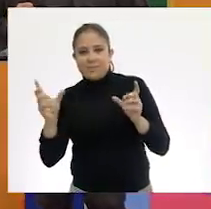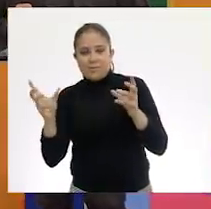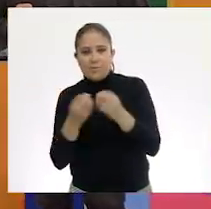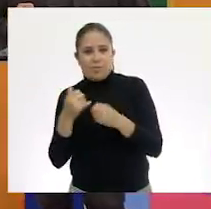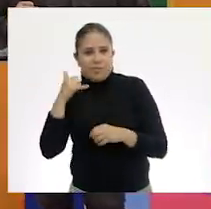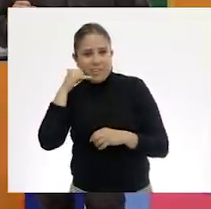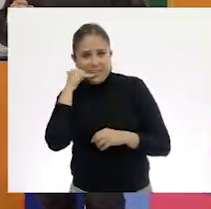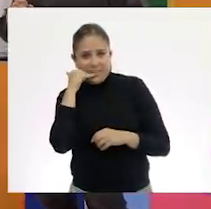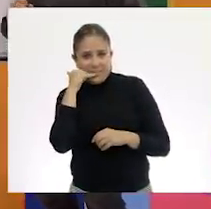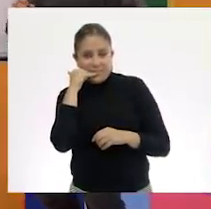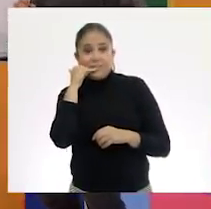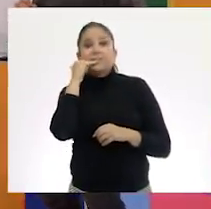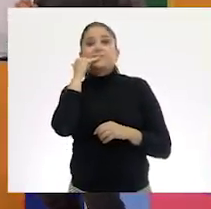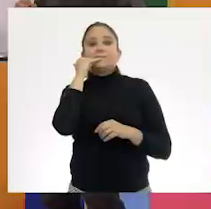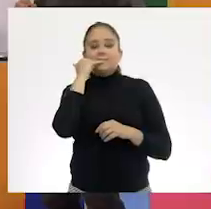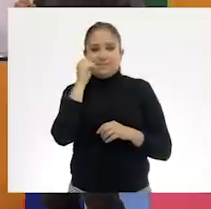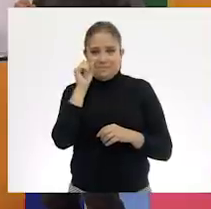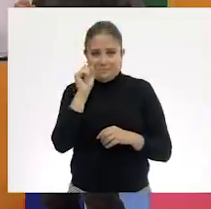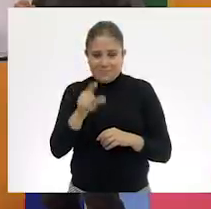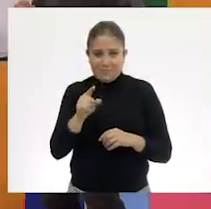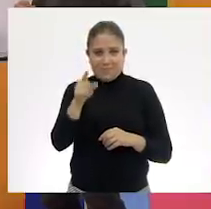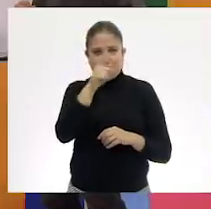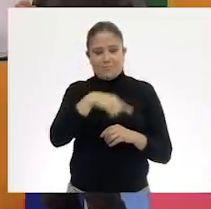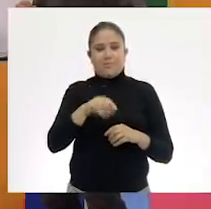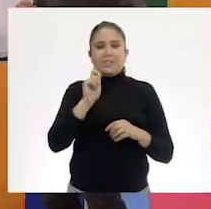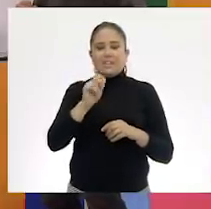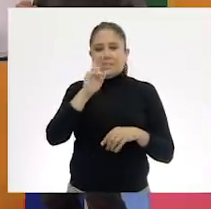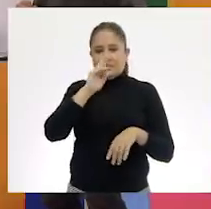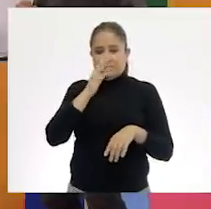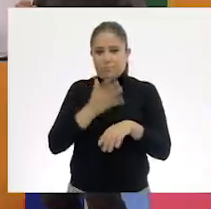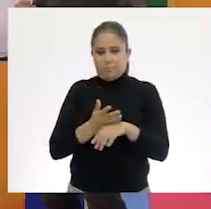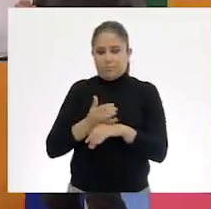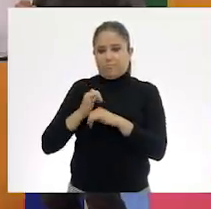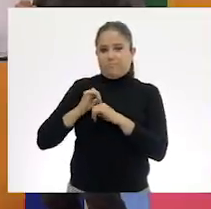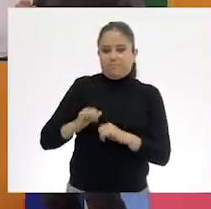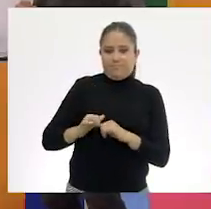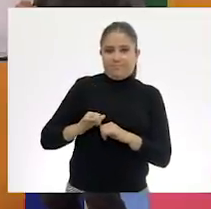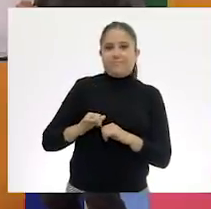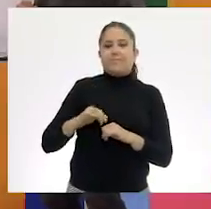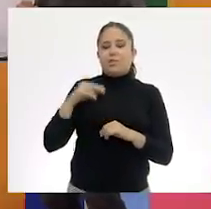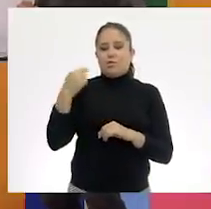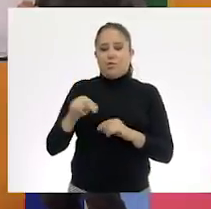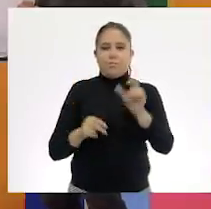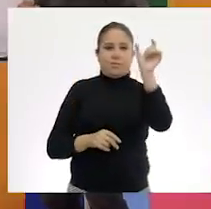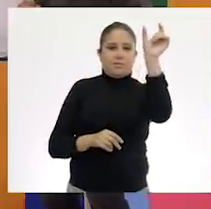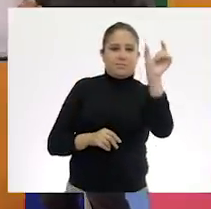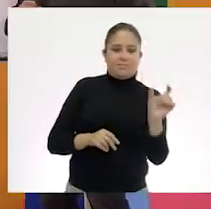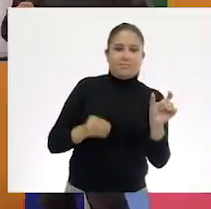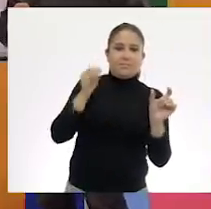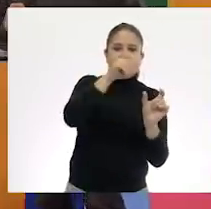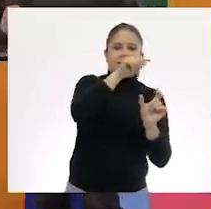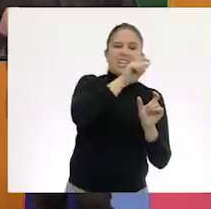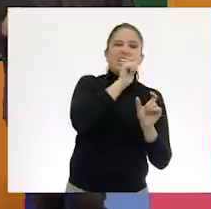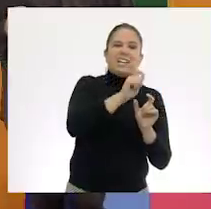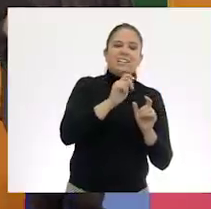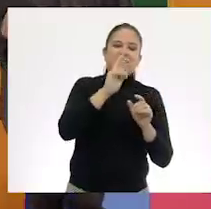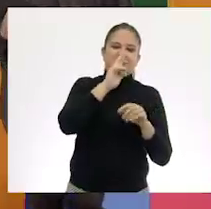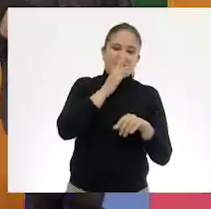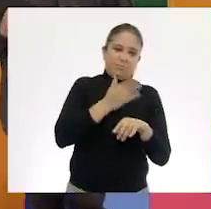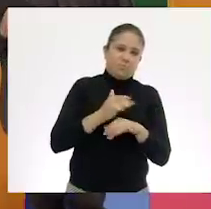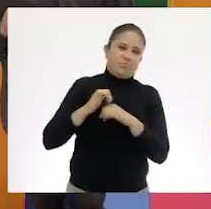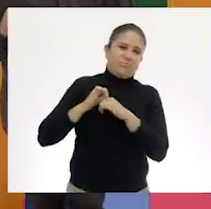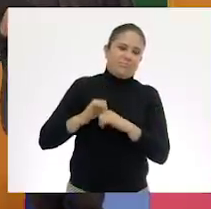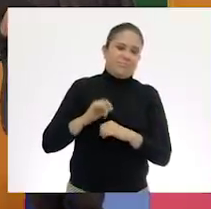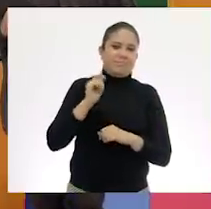teléfono. Y obviamente el cargo lo tiene en el nombre. Al inicio del nombre del doctor viene el cargo que